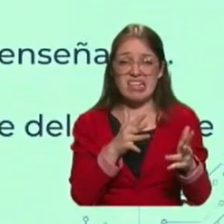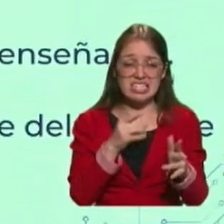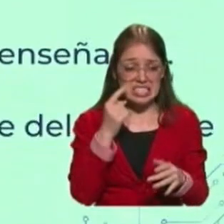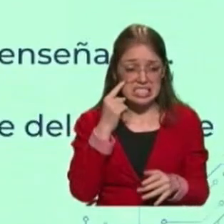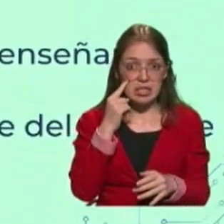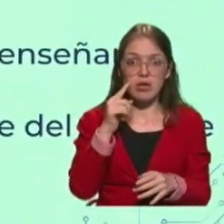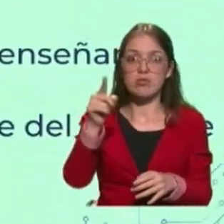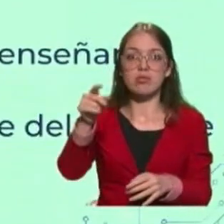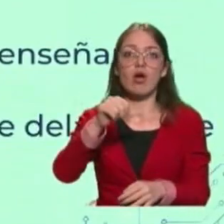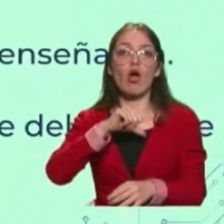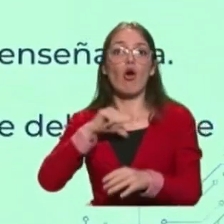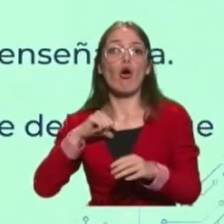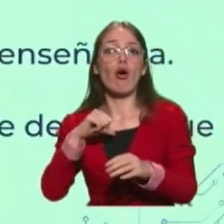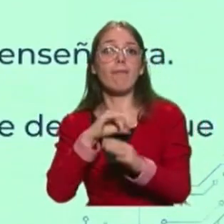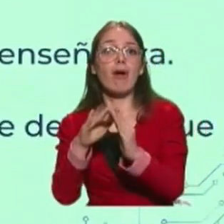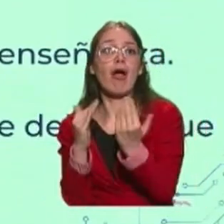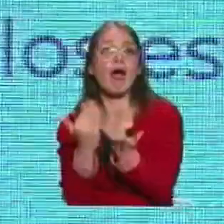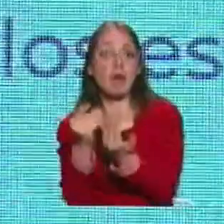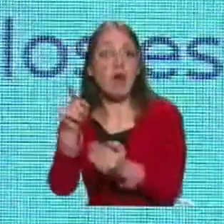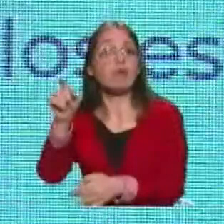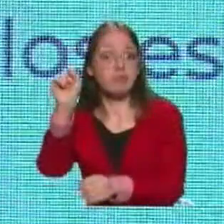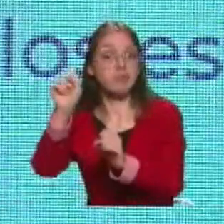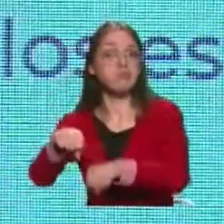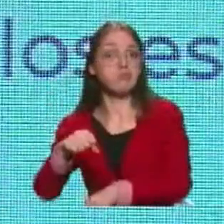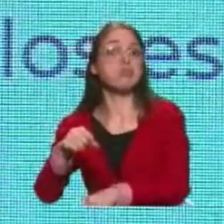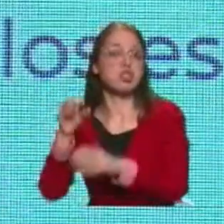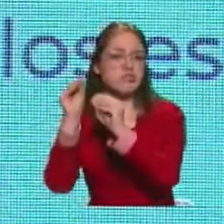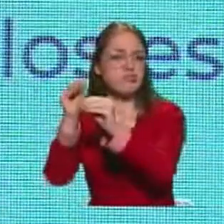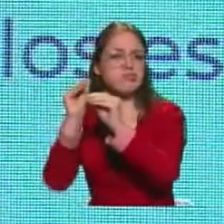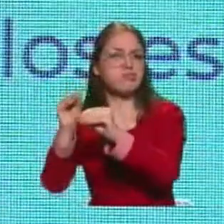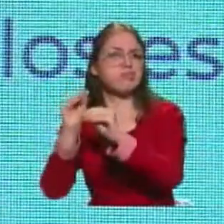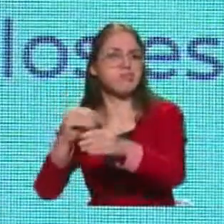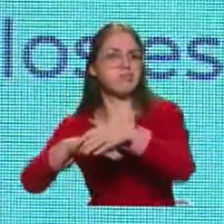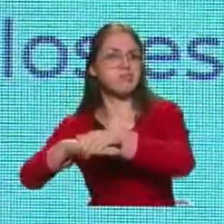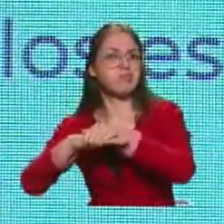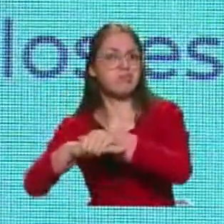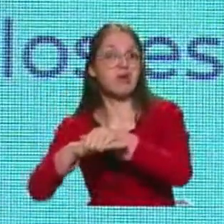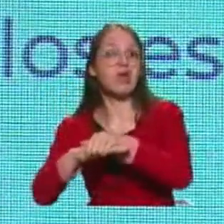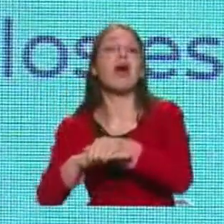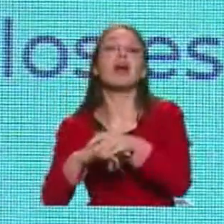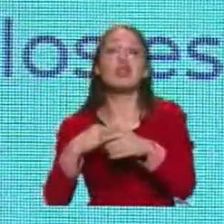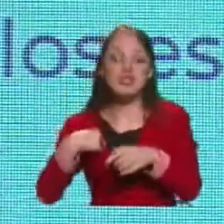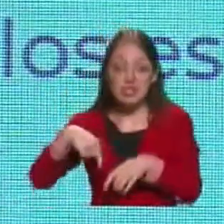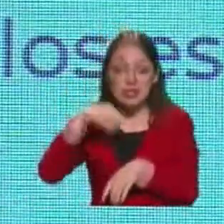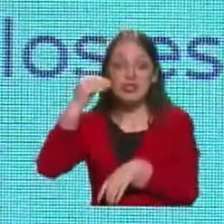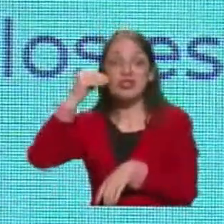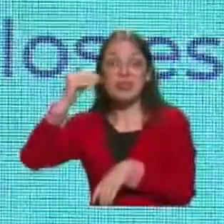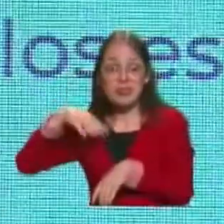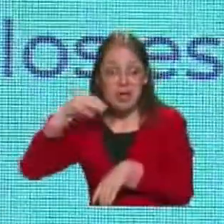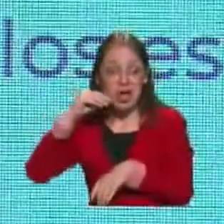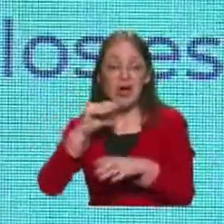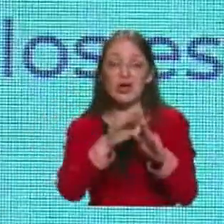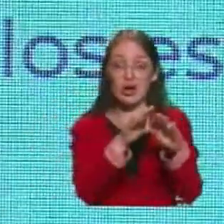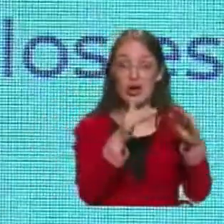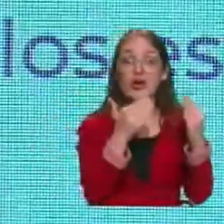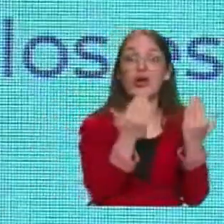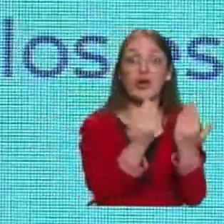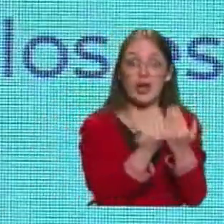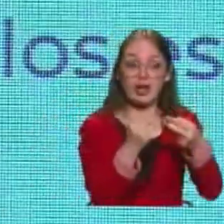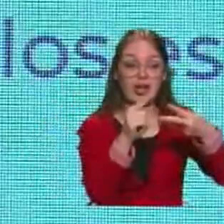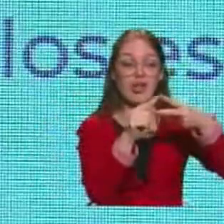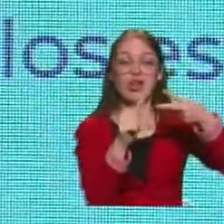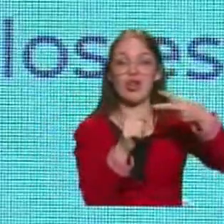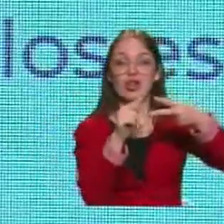privados que sí lo tienen y hay una inversión grande ya tenemos dos colegios públicos bilingües en camino uno de ellos la normal